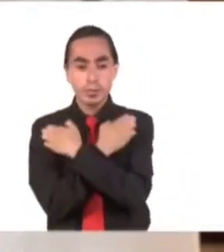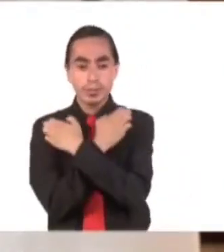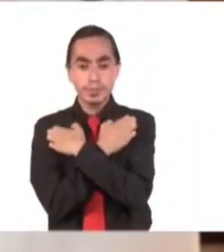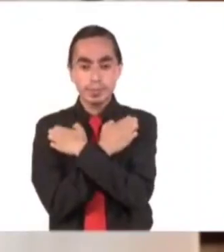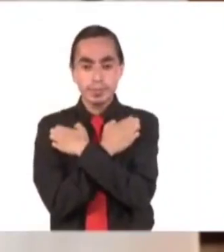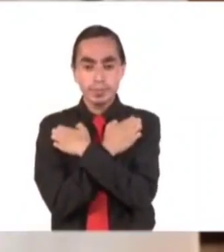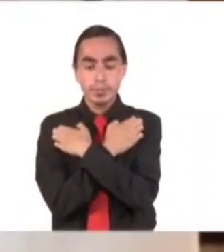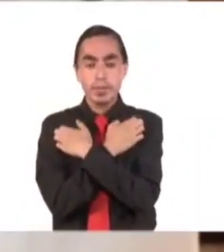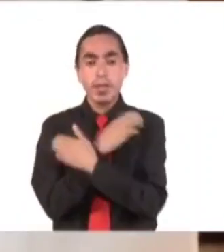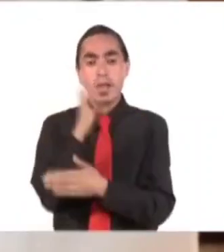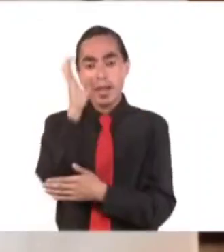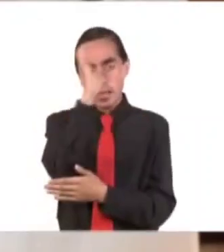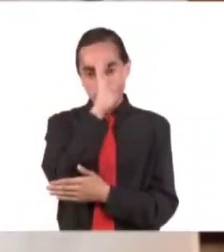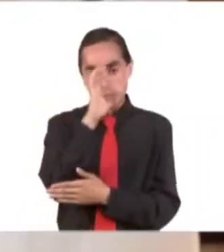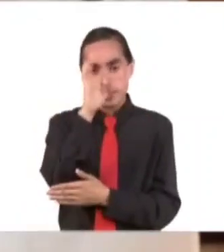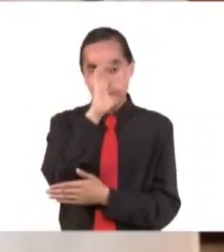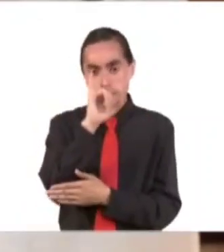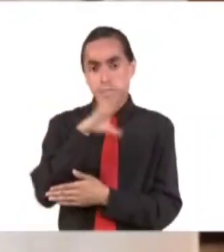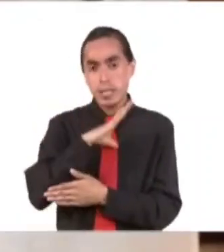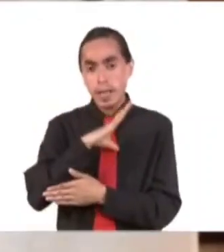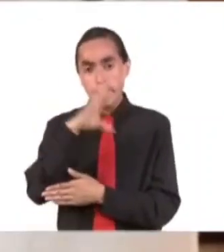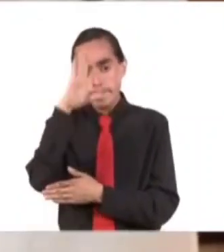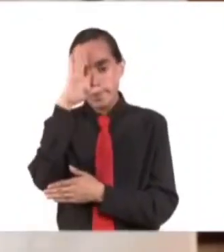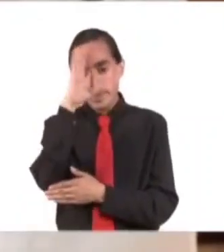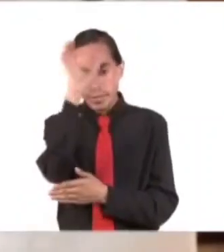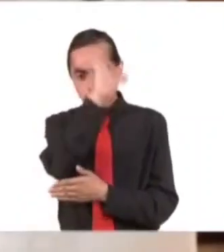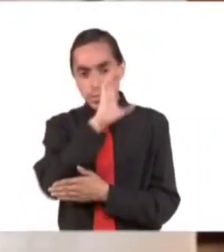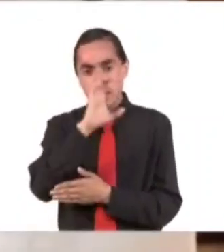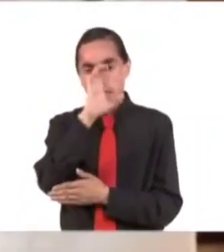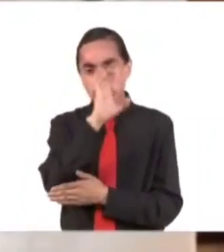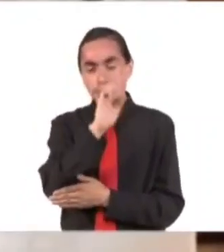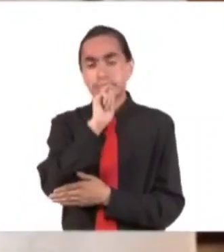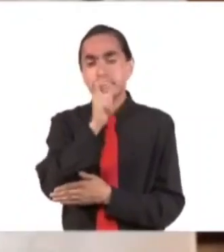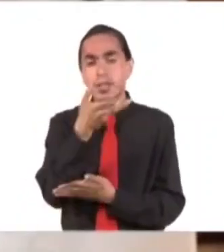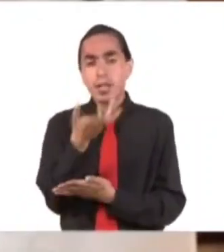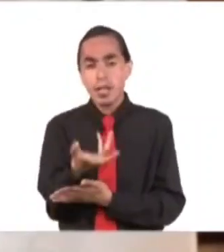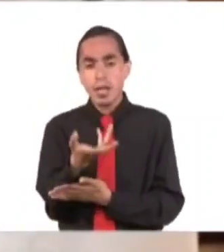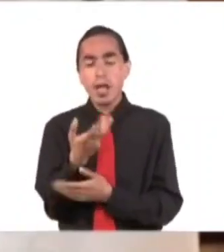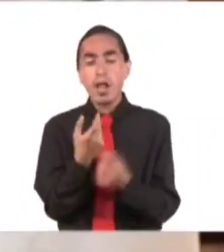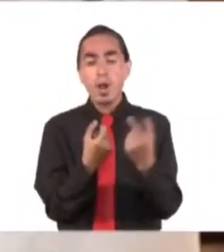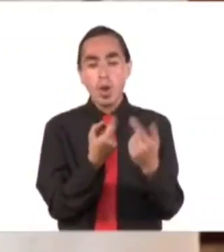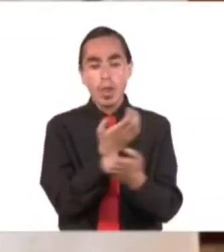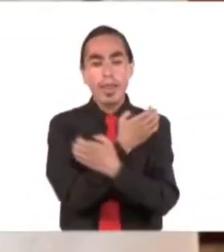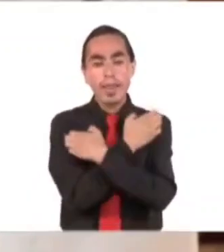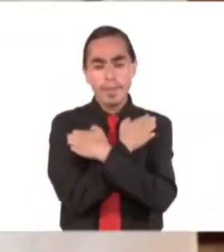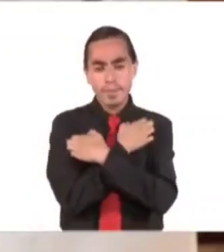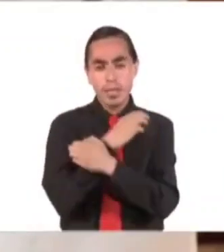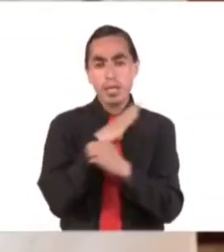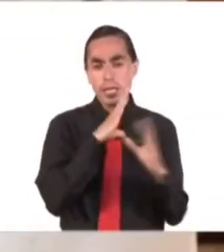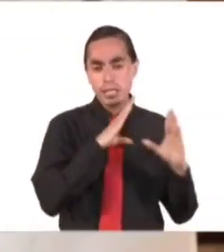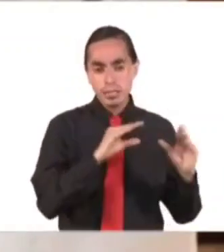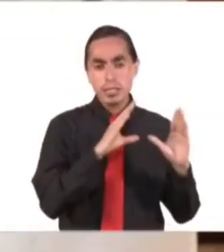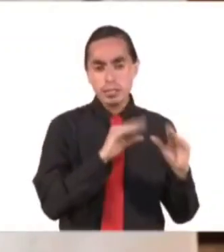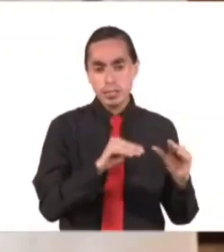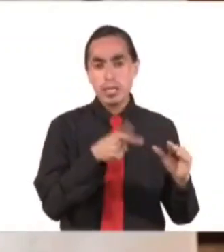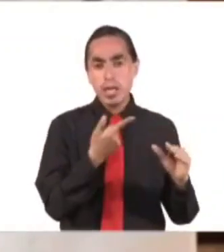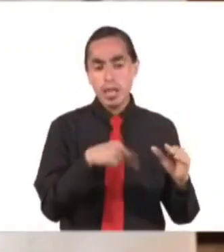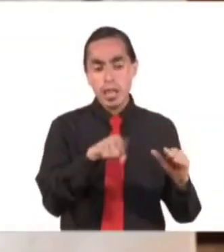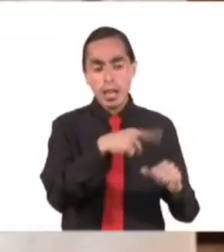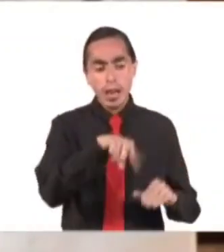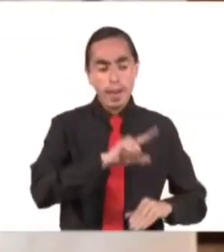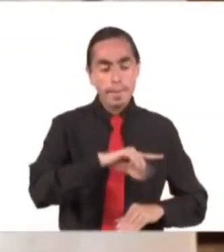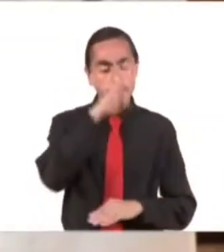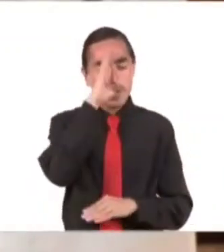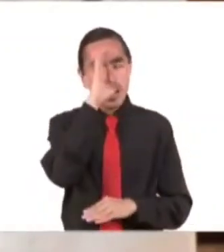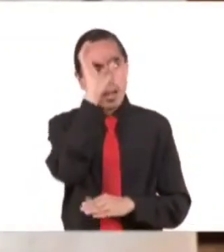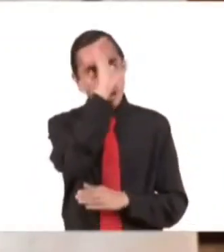y no solo de la ciencia, sino el pensamiento científico. Es decir, parte de la educación es enseñar a pensar científicamente y en eso